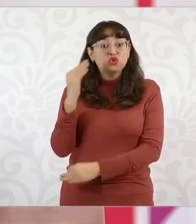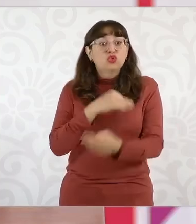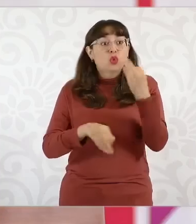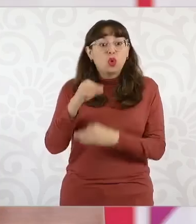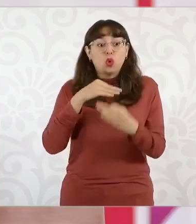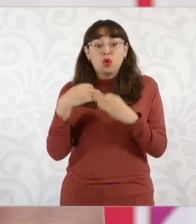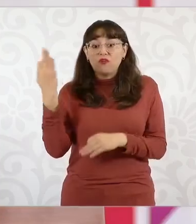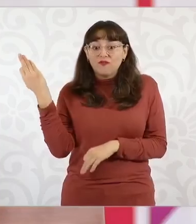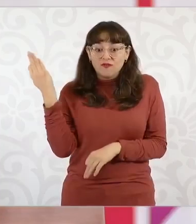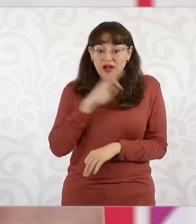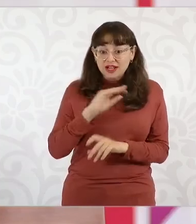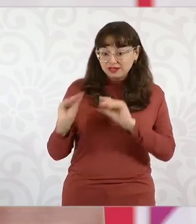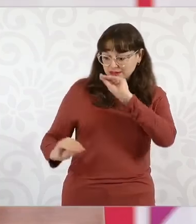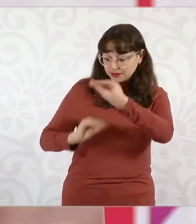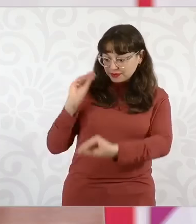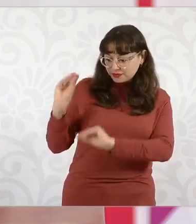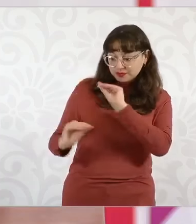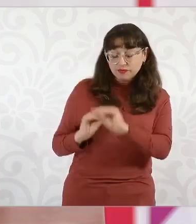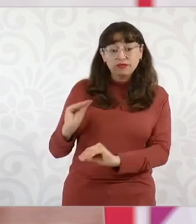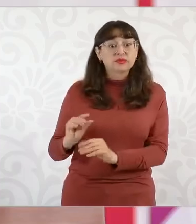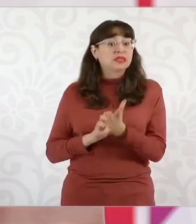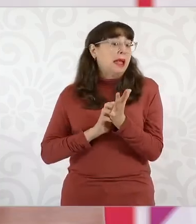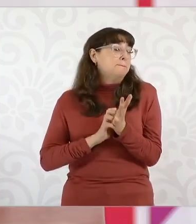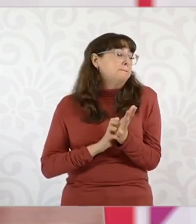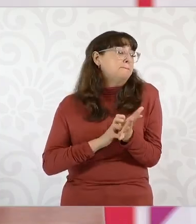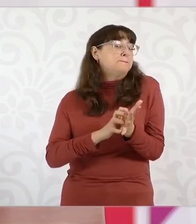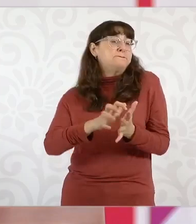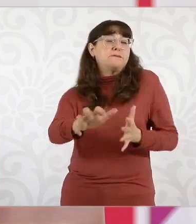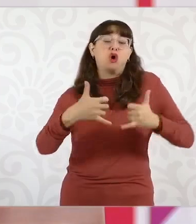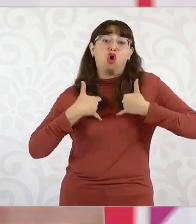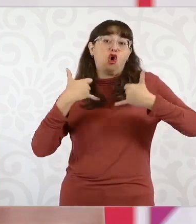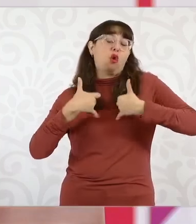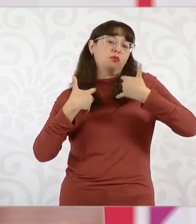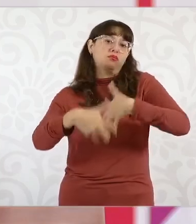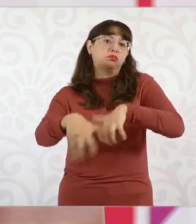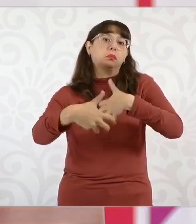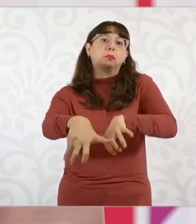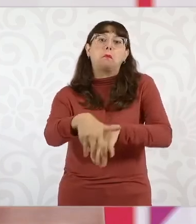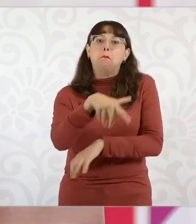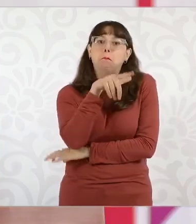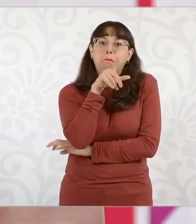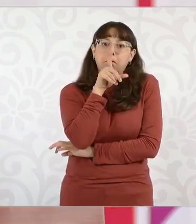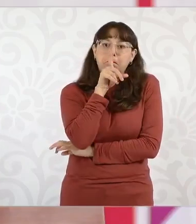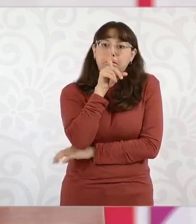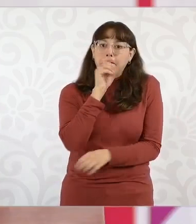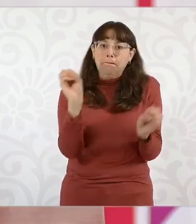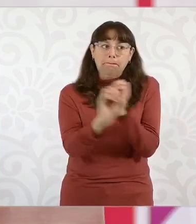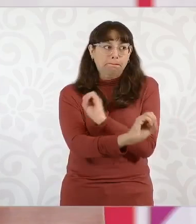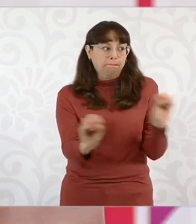artificial para promover que había millones de jóvenes promoviendo una manifestación, cuando en realidad no era